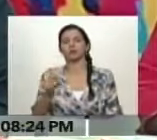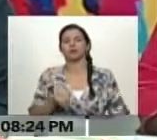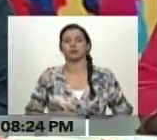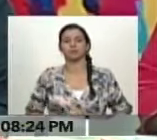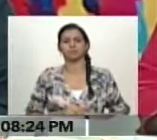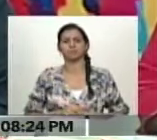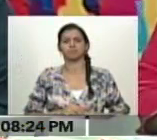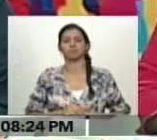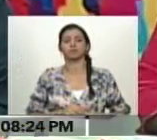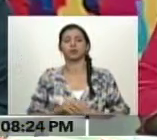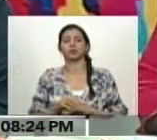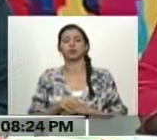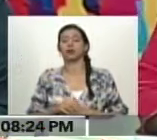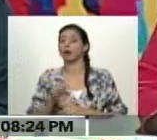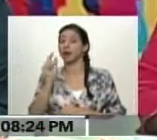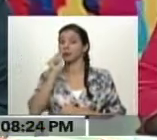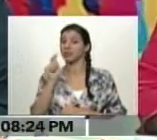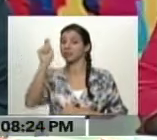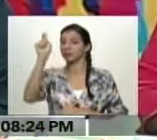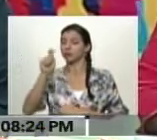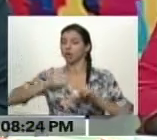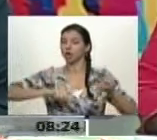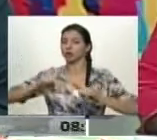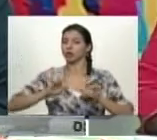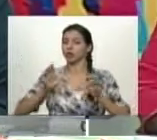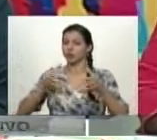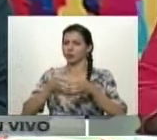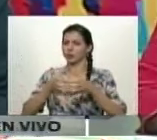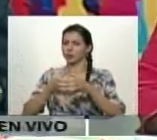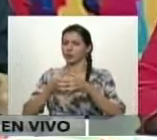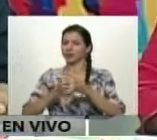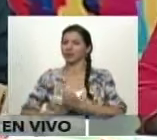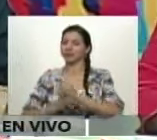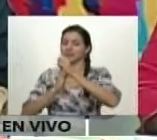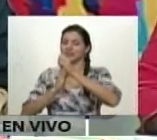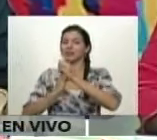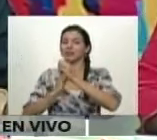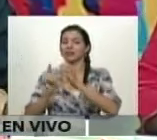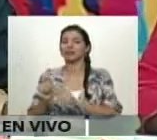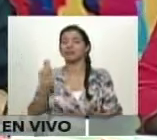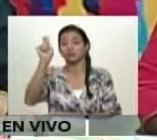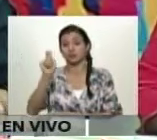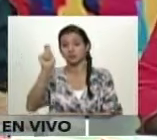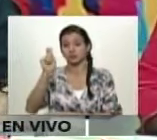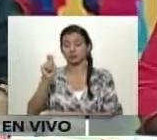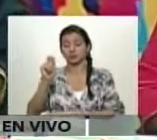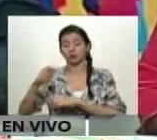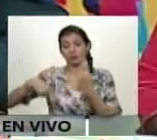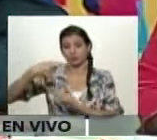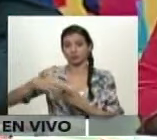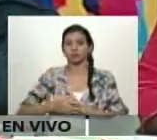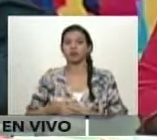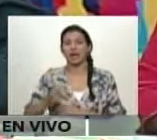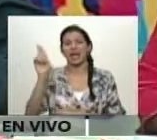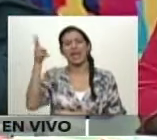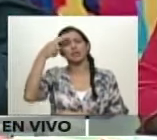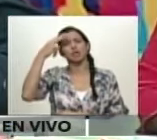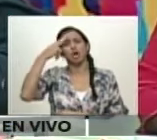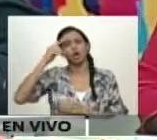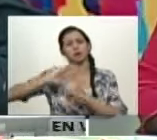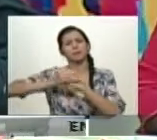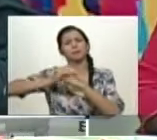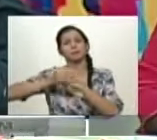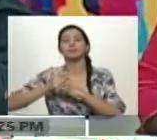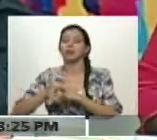compañero diputado, coordinador del Bloque de la Patria, Héctor Rodríguez, que asumiera en firme esa gran tarea. Y yo